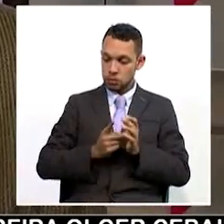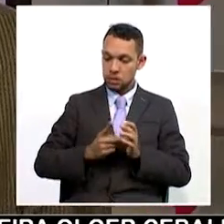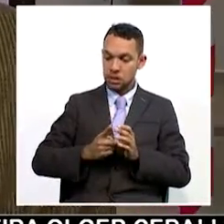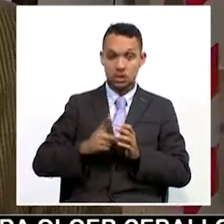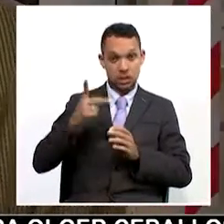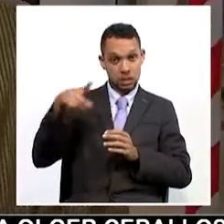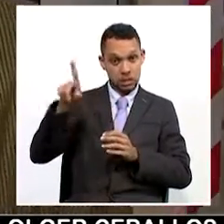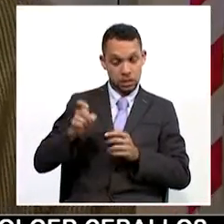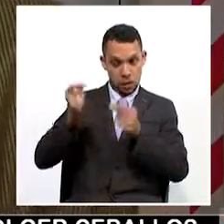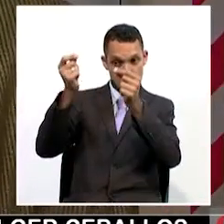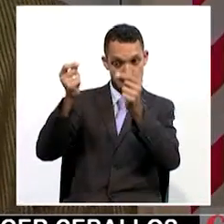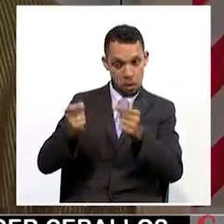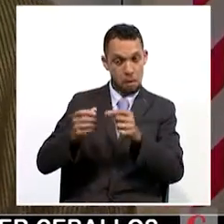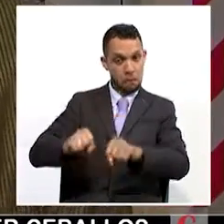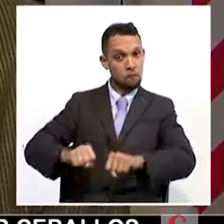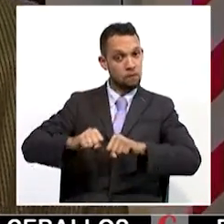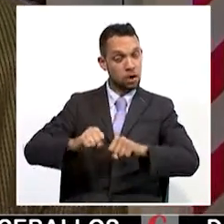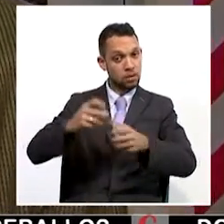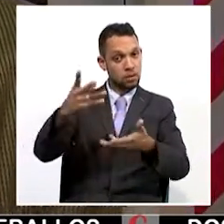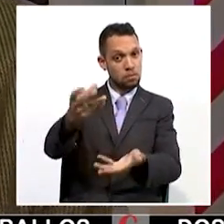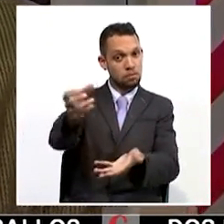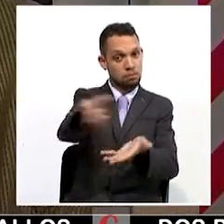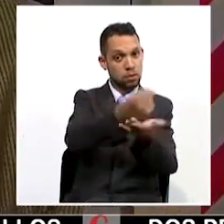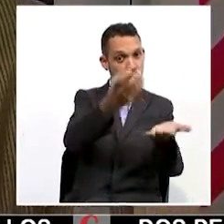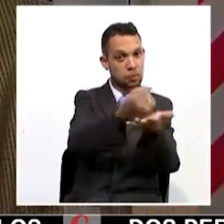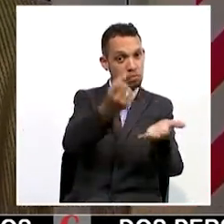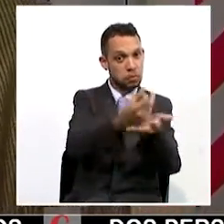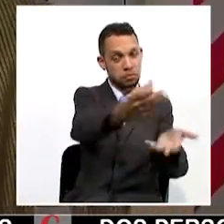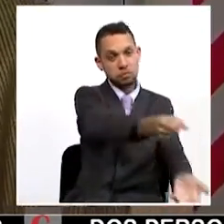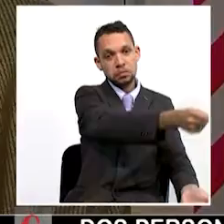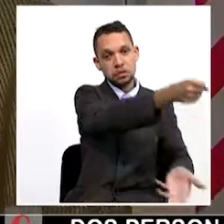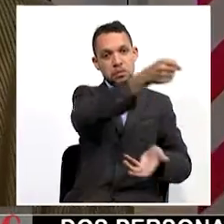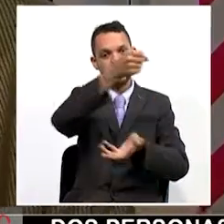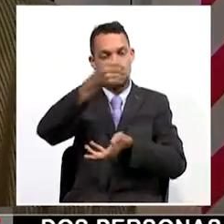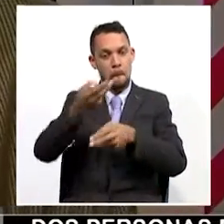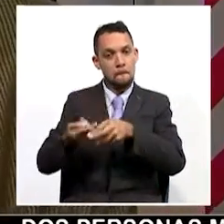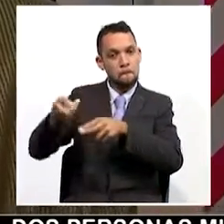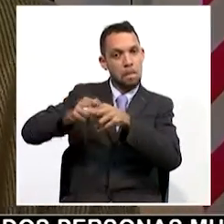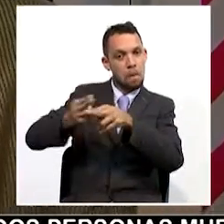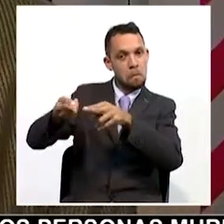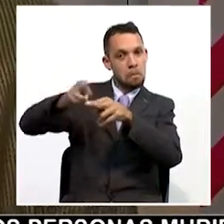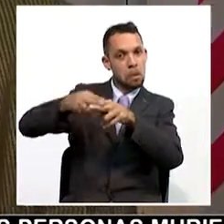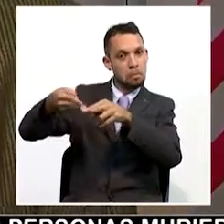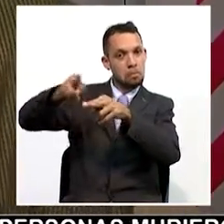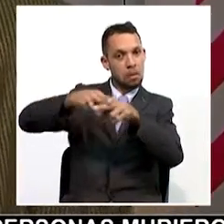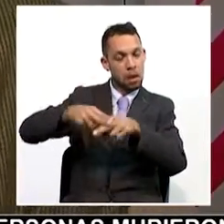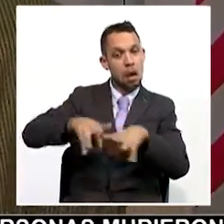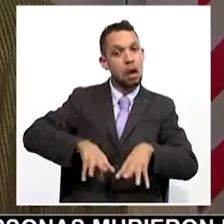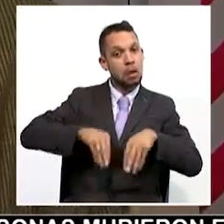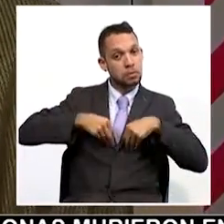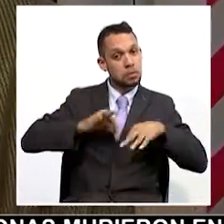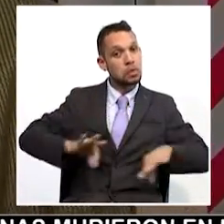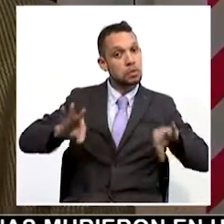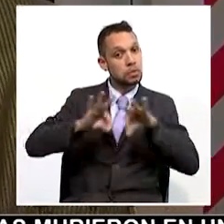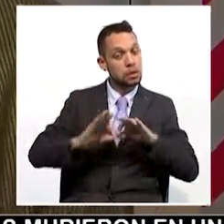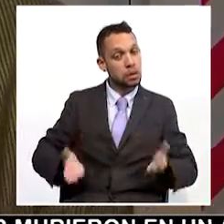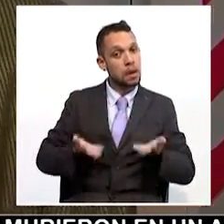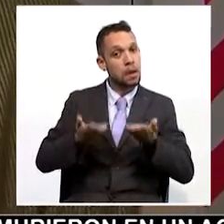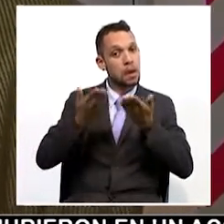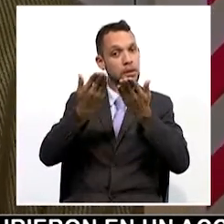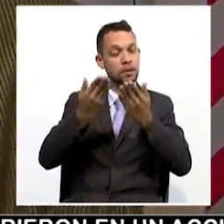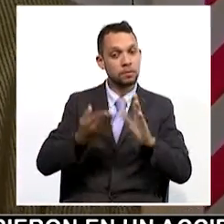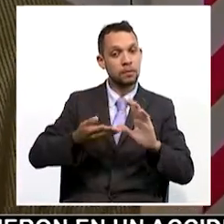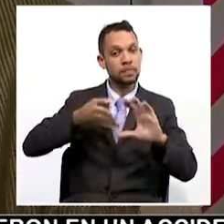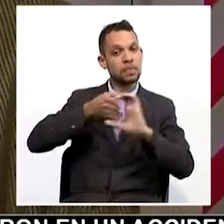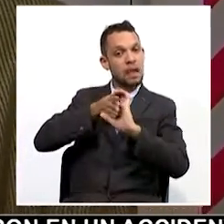patrimonio fortalecido, con una utilidad realmente aceptable. Recordemos que son canales